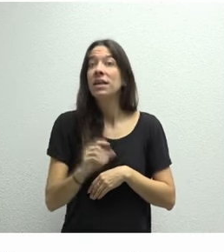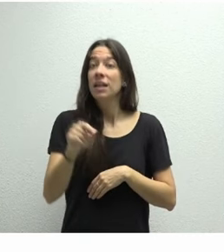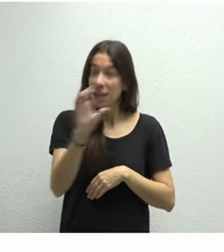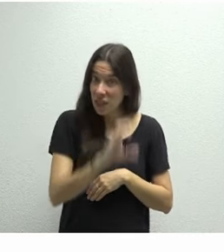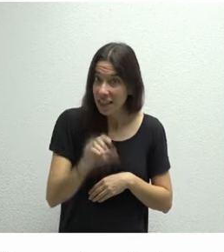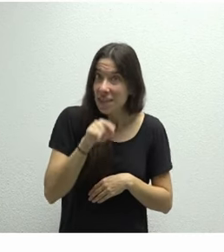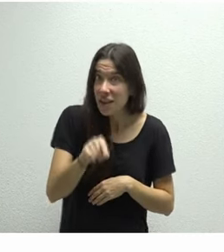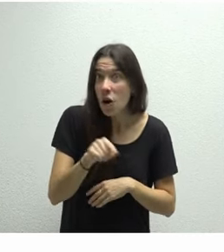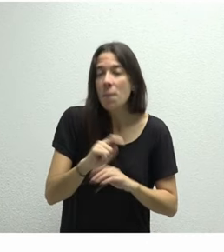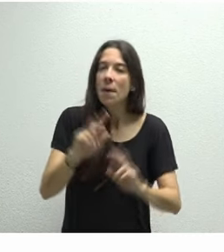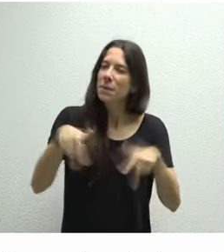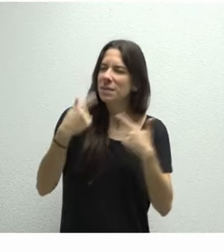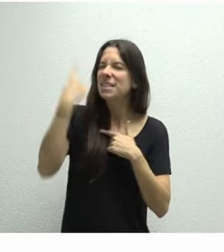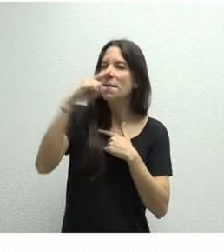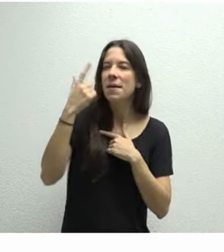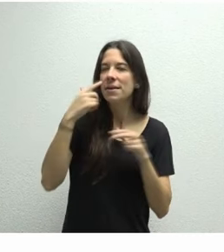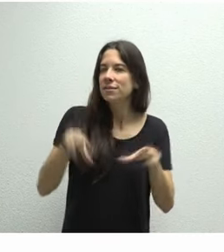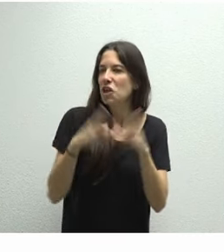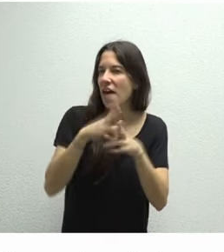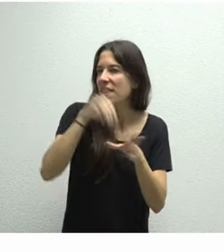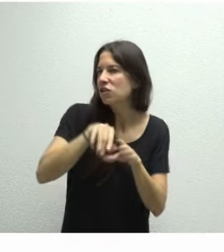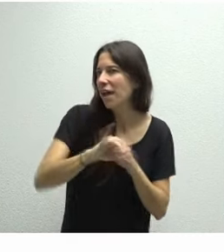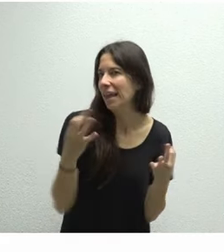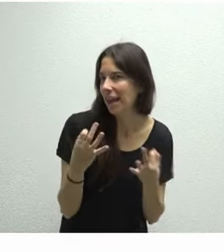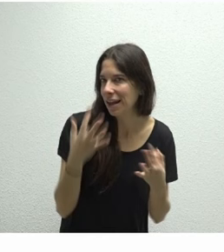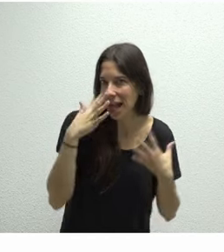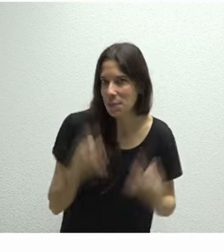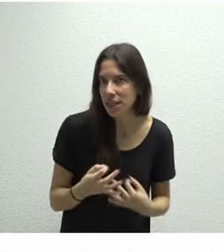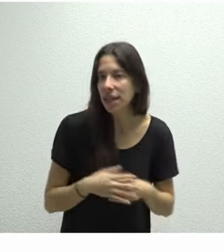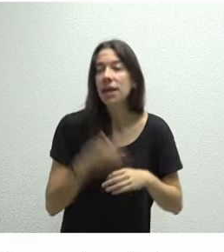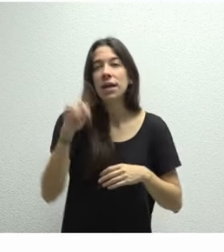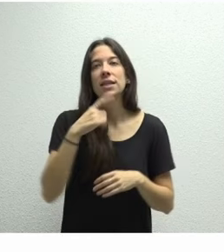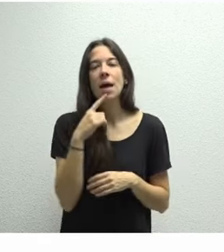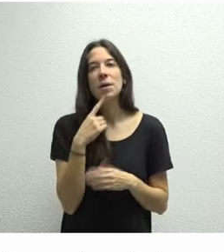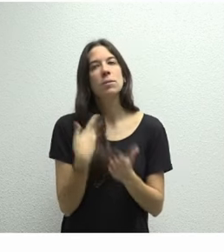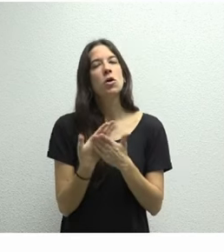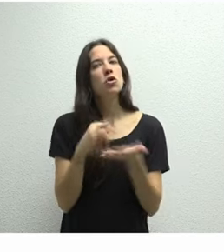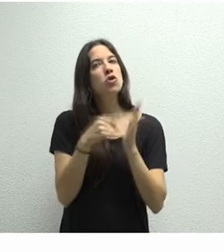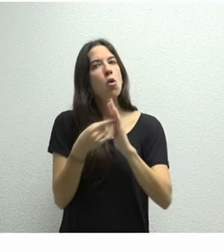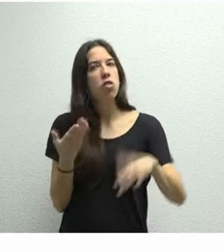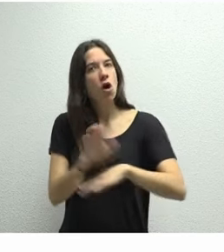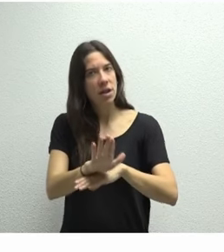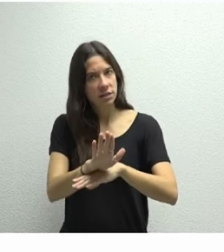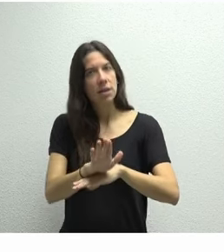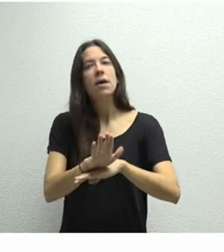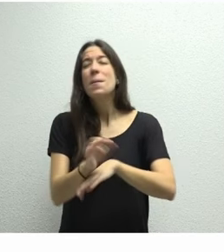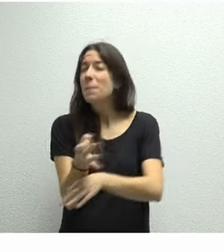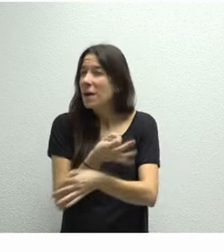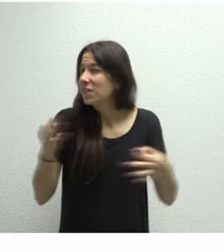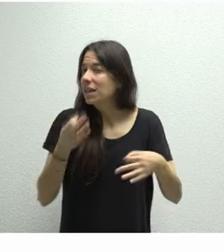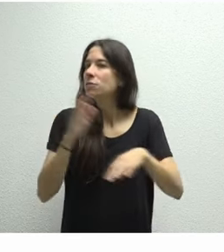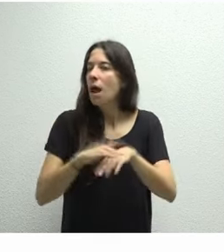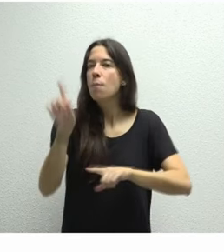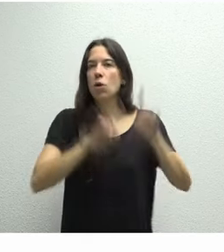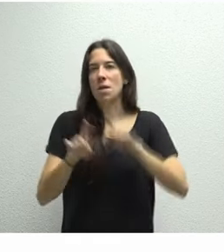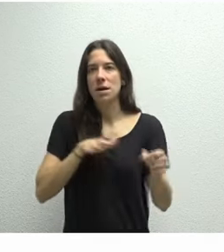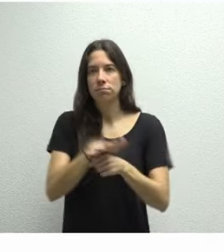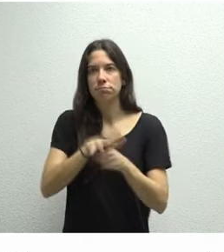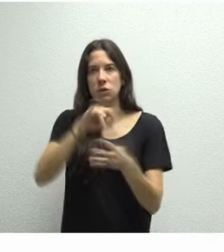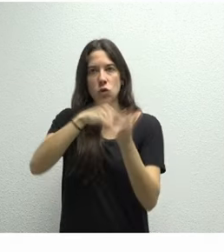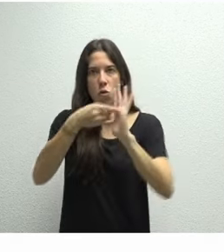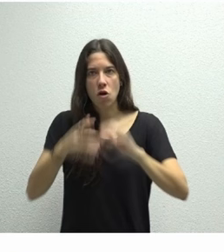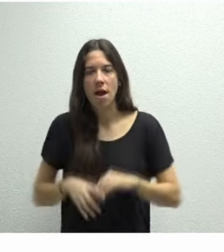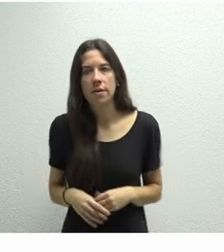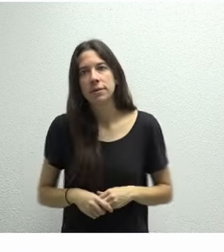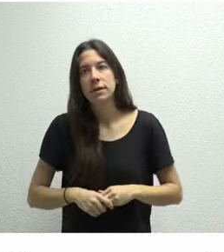realmente existe en nuestras sociedades y sobre todo ofrecer soluciones óptimas para los problemas que nos planteamos no y